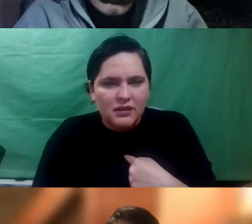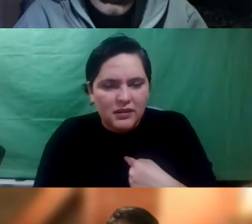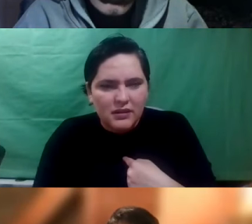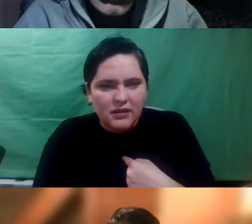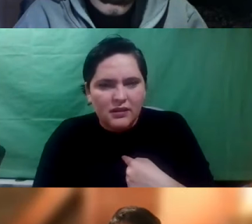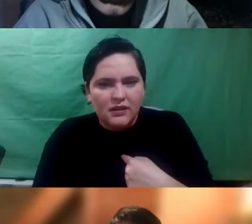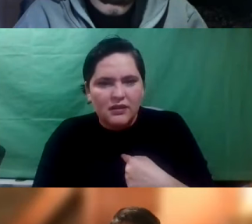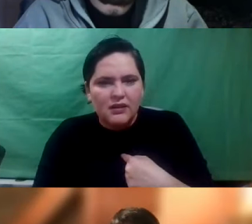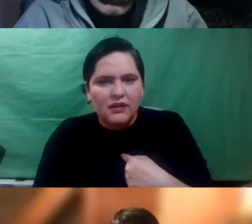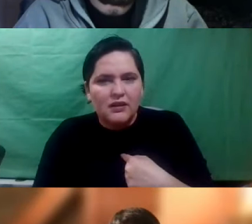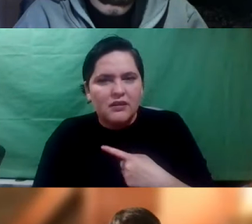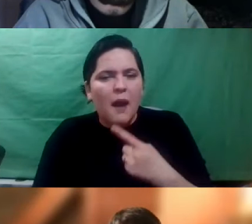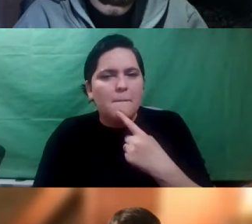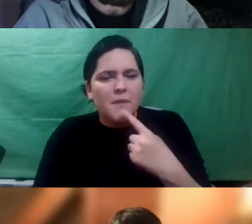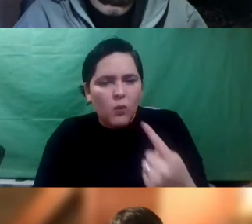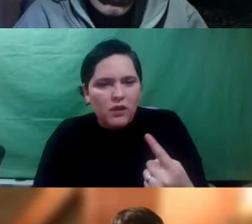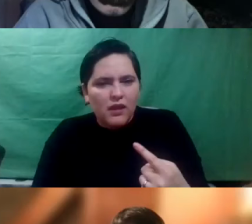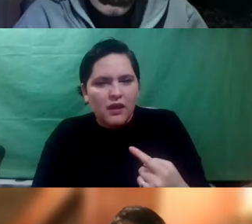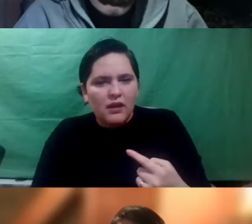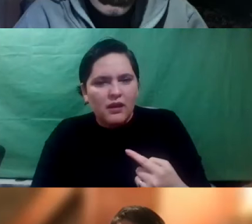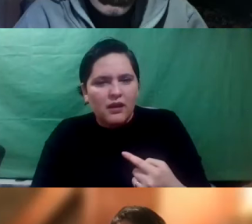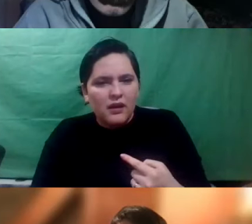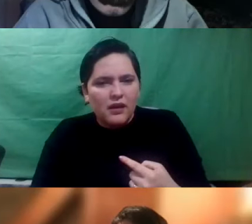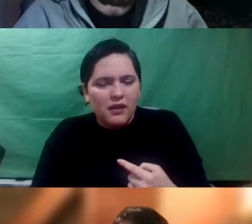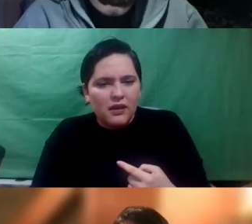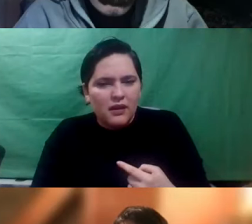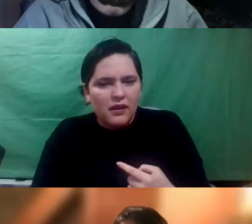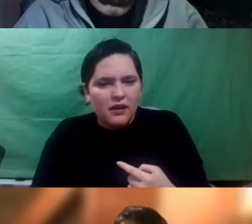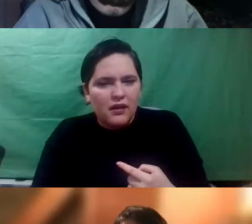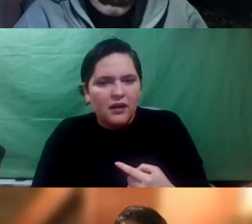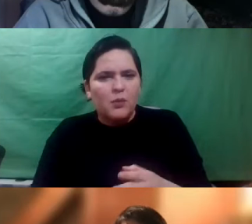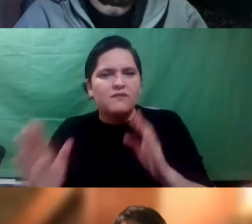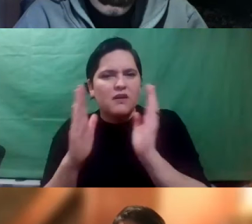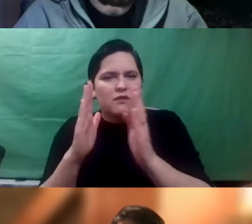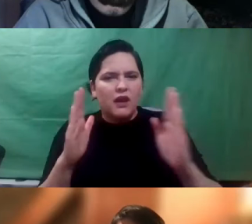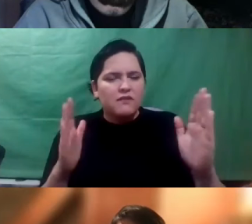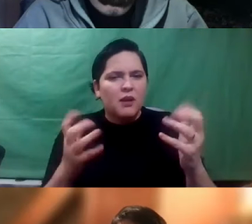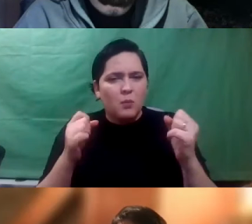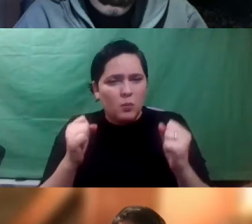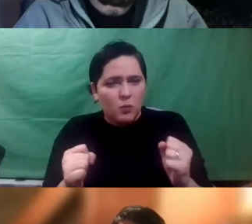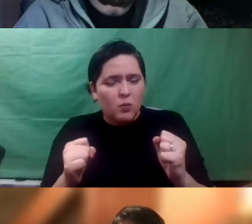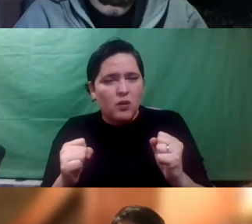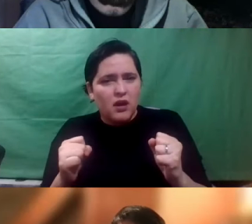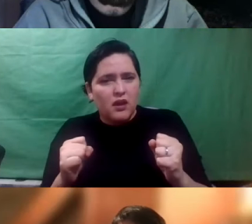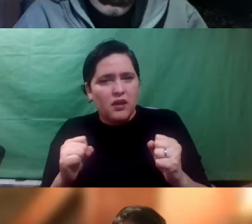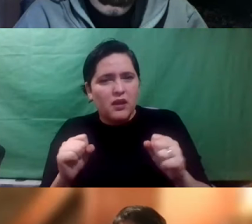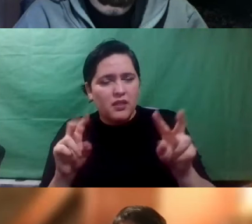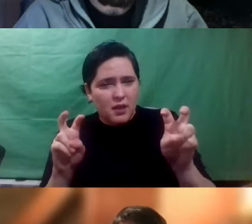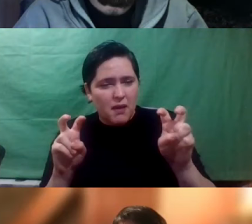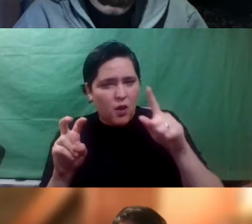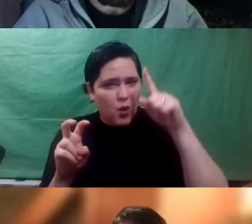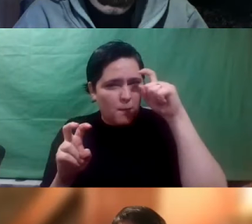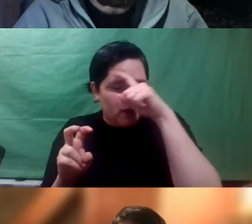Creo que estaba preguntando por solicitud bibliográfica para poder introducirse en temas de complejidad del